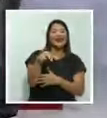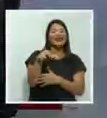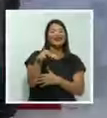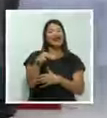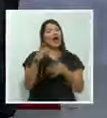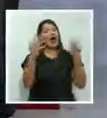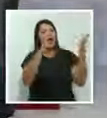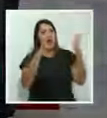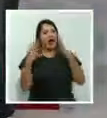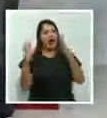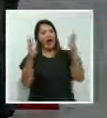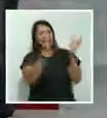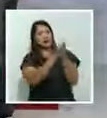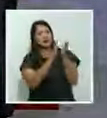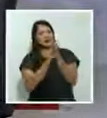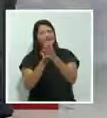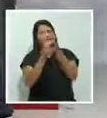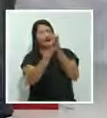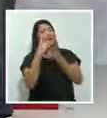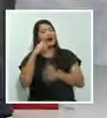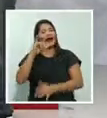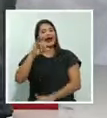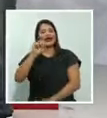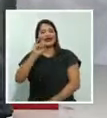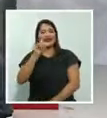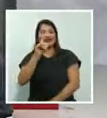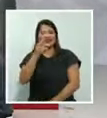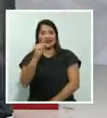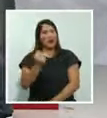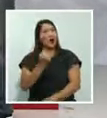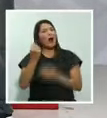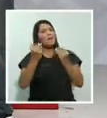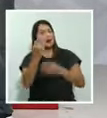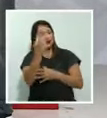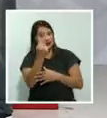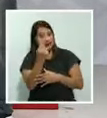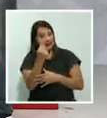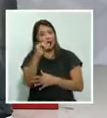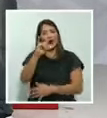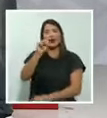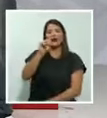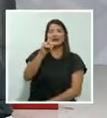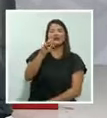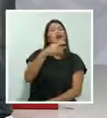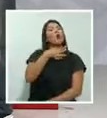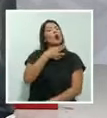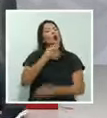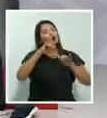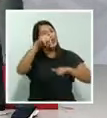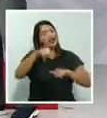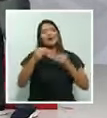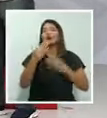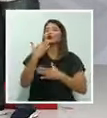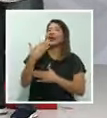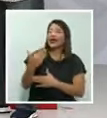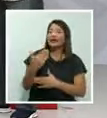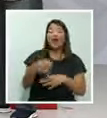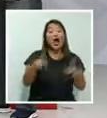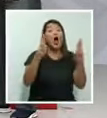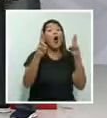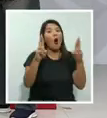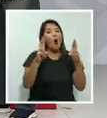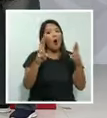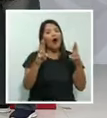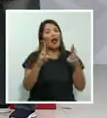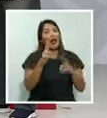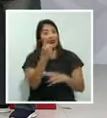400,000 colones. Un aplauso para don Isidro, que se lleva buena platita. Don Isidro, un placer muchas gracias, por acá gracias. El día de hoy. Dale. Ojalá que